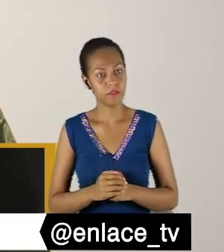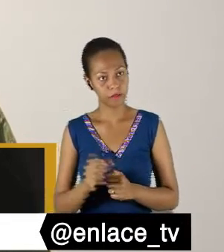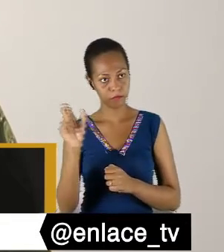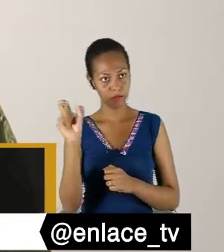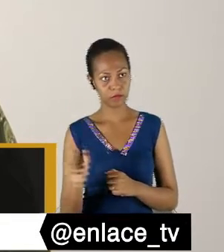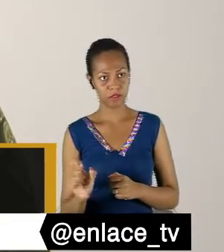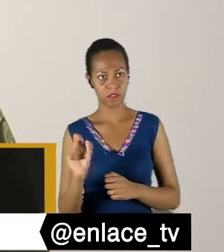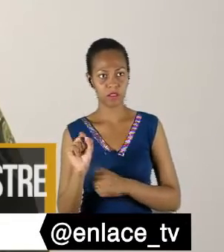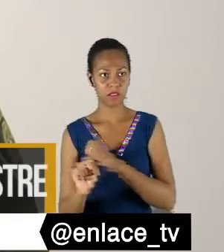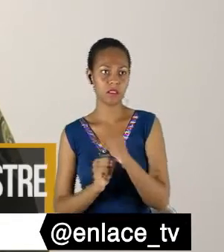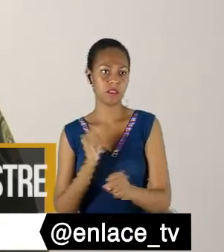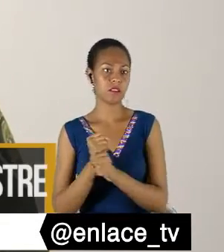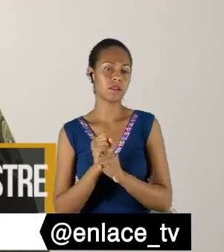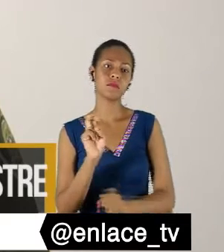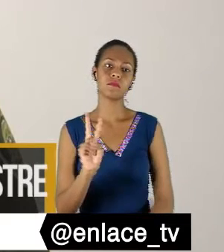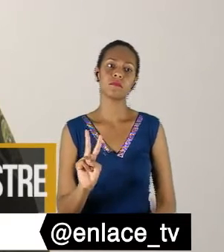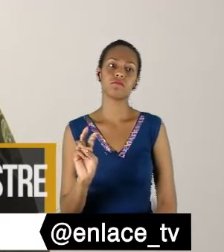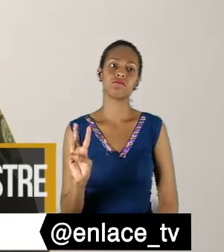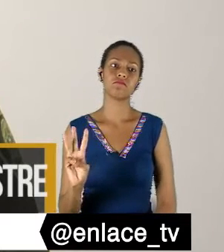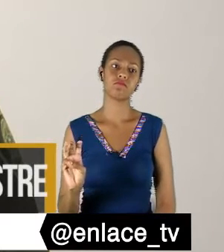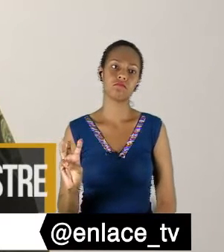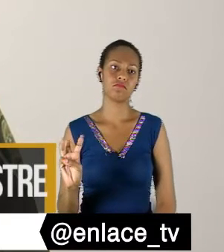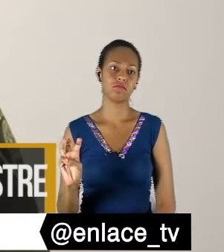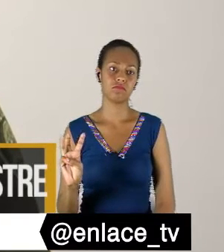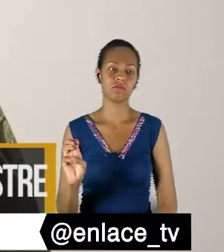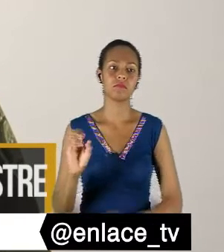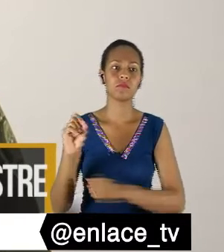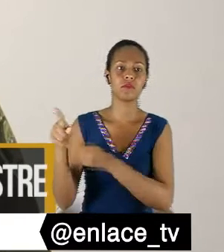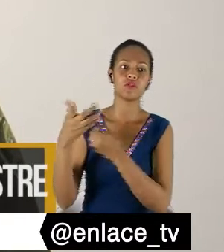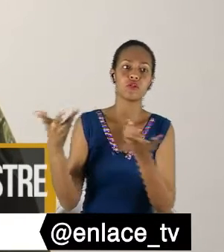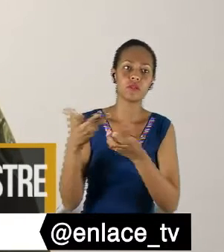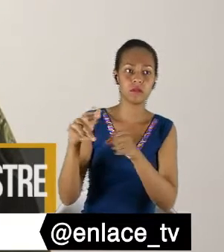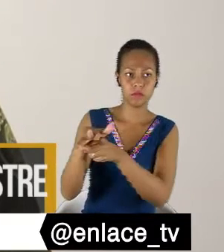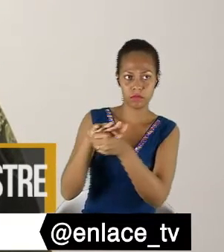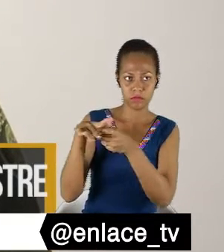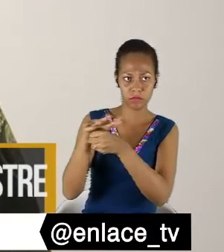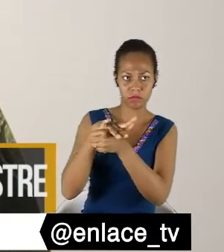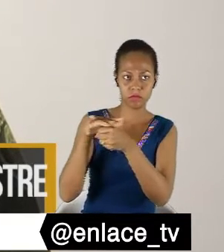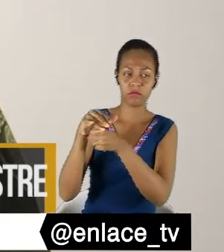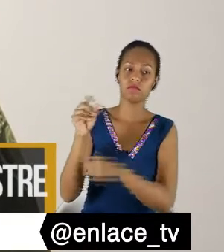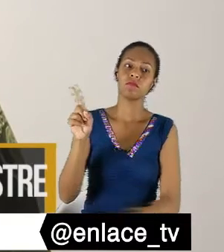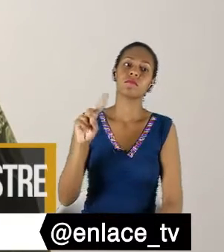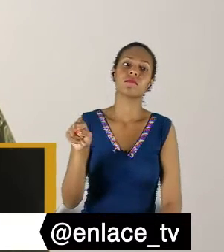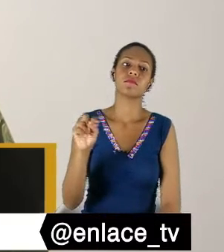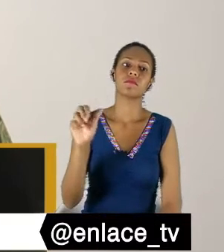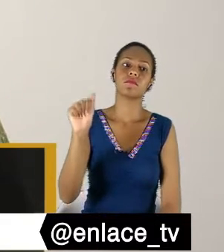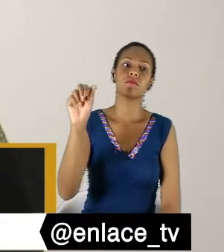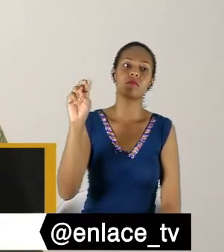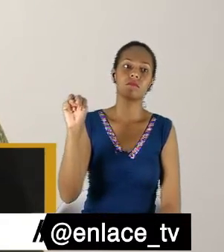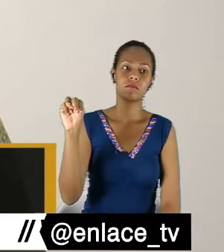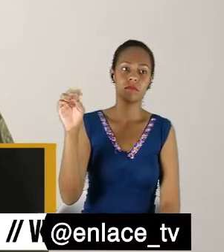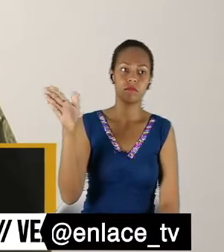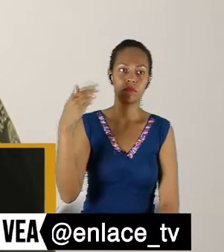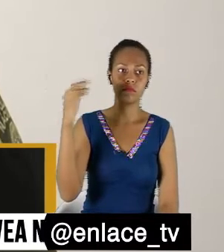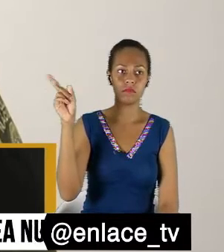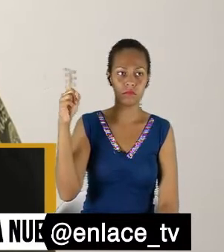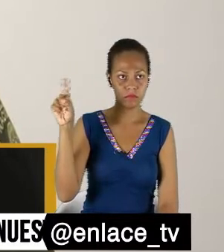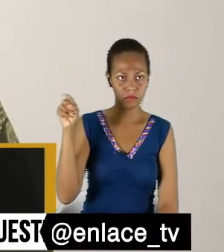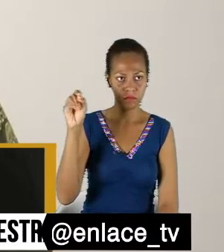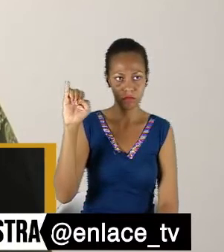años, se encontraba en el barrio San Silvestre, junto con otra persona de 18 años,